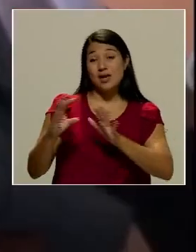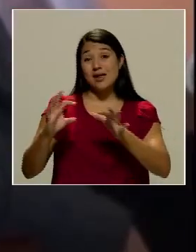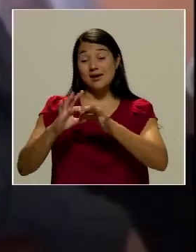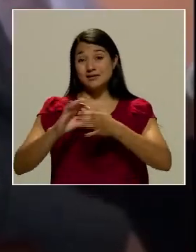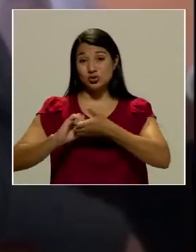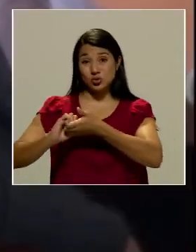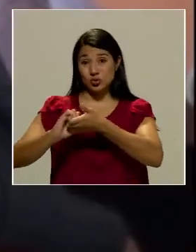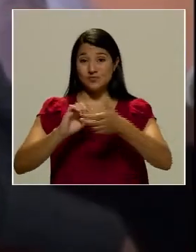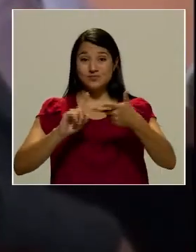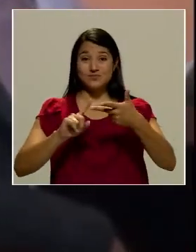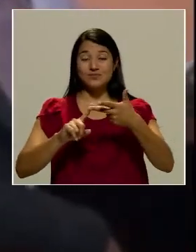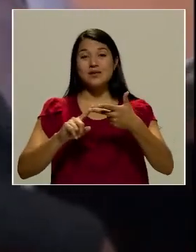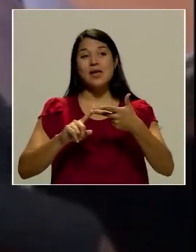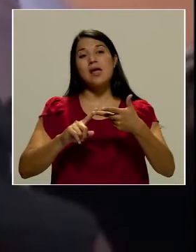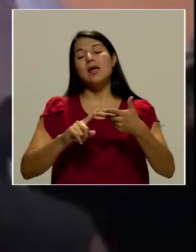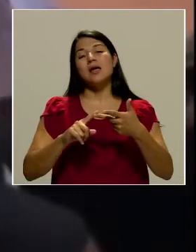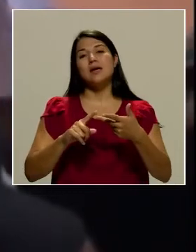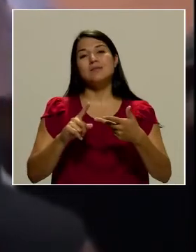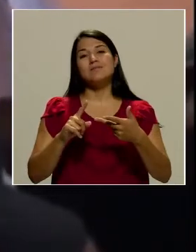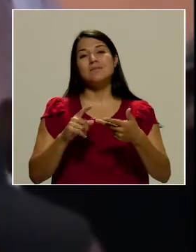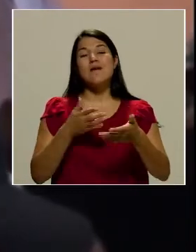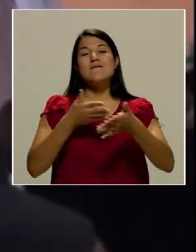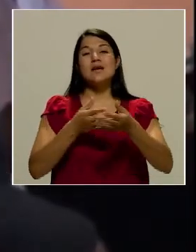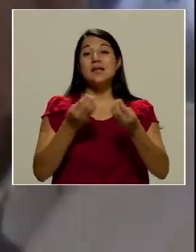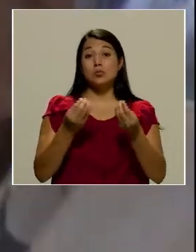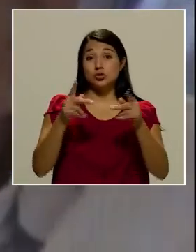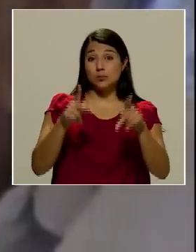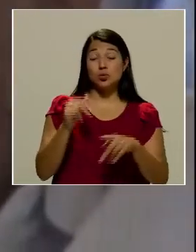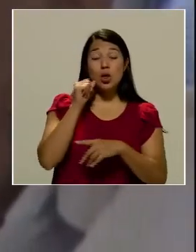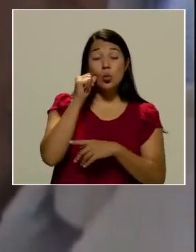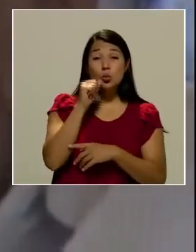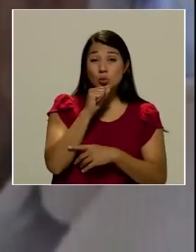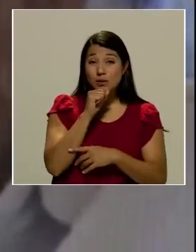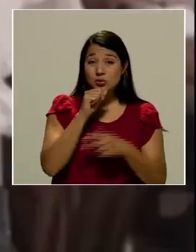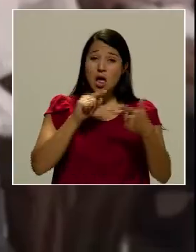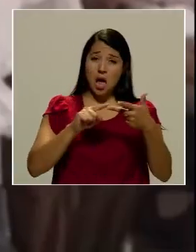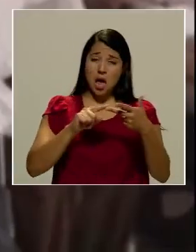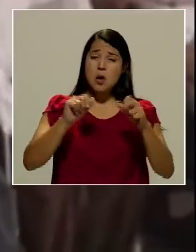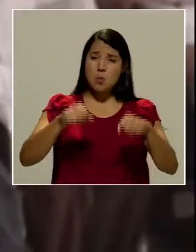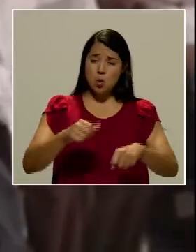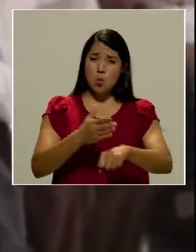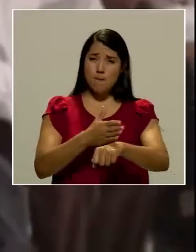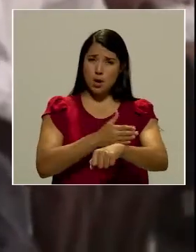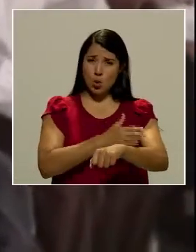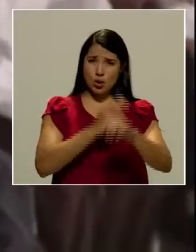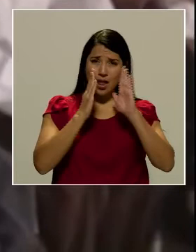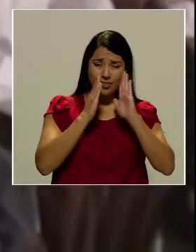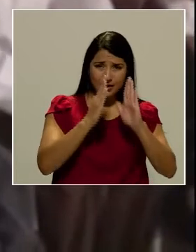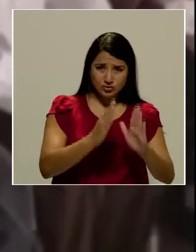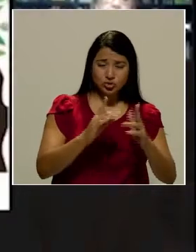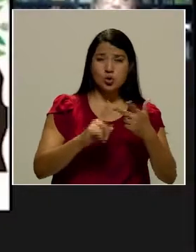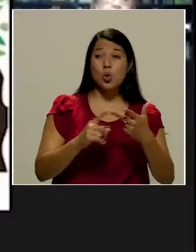adultas mayores vulnerables, que en esos programas hemos tenido mejoras en la cobertura, denuncias